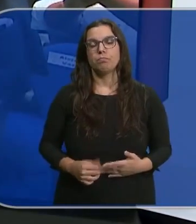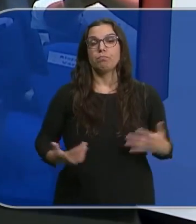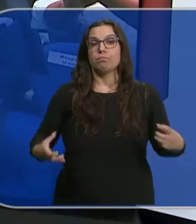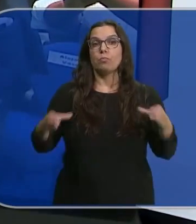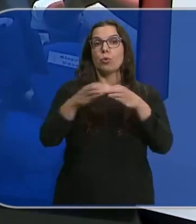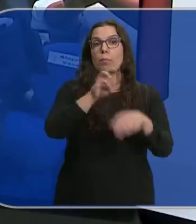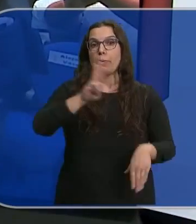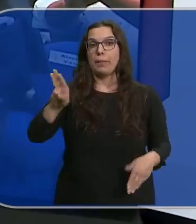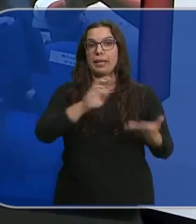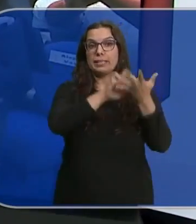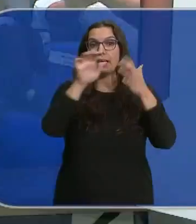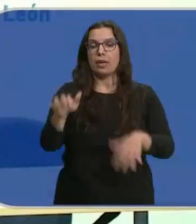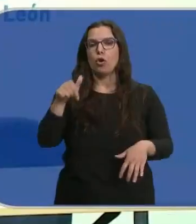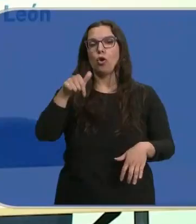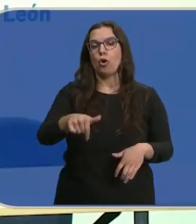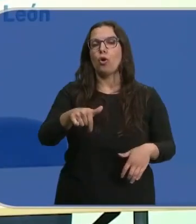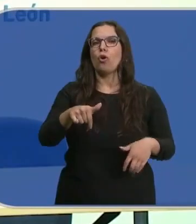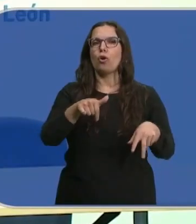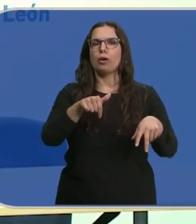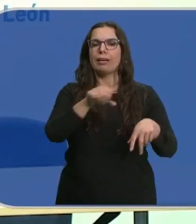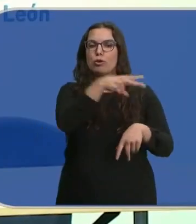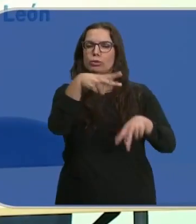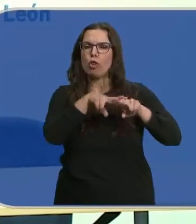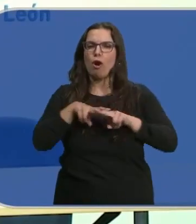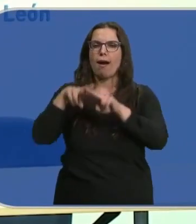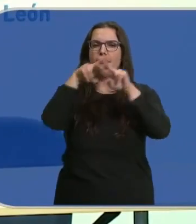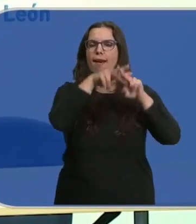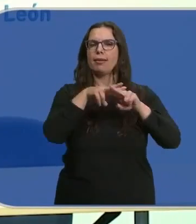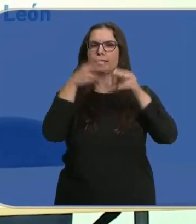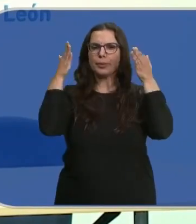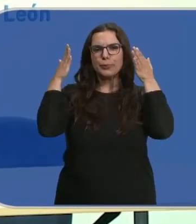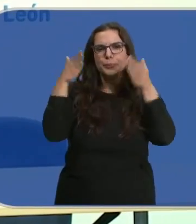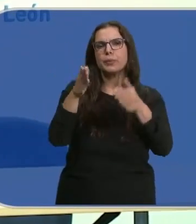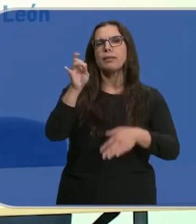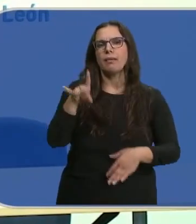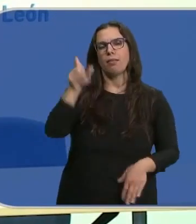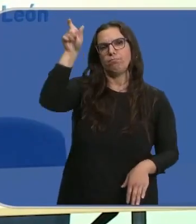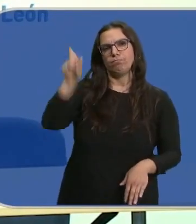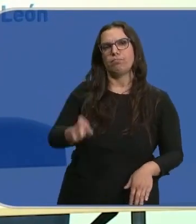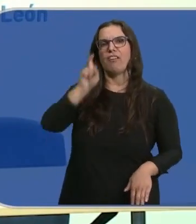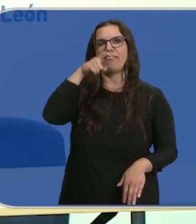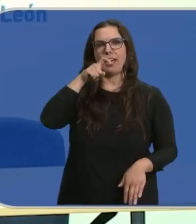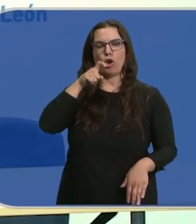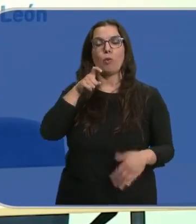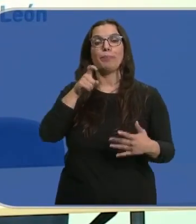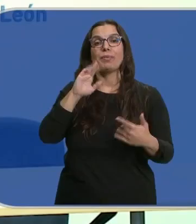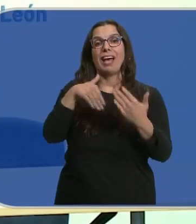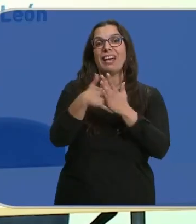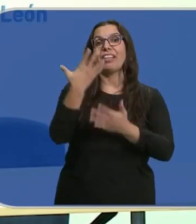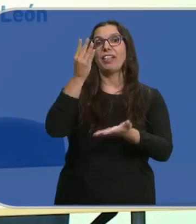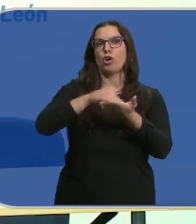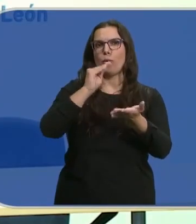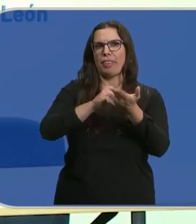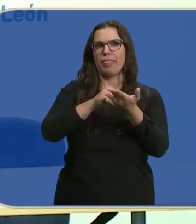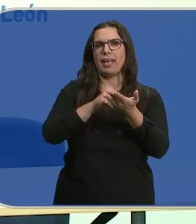El Partido Popular de Castilla y León ha centrado su análisis de los resultados electorales en la figura de Alberto Núñez Feijóo. Hasta más de 5 veces